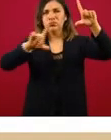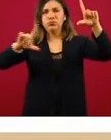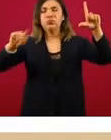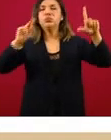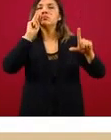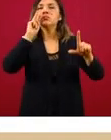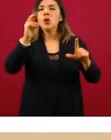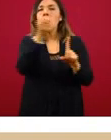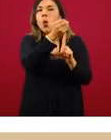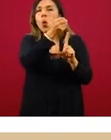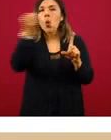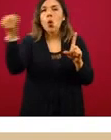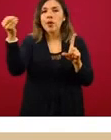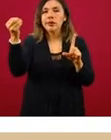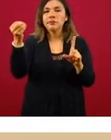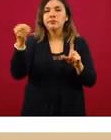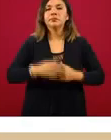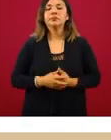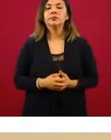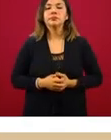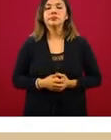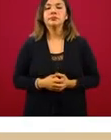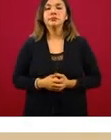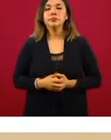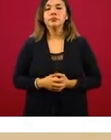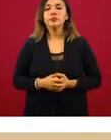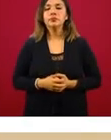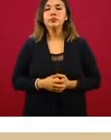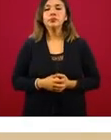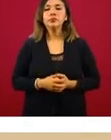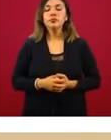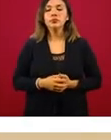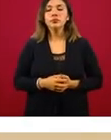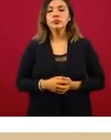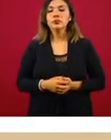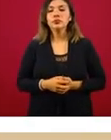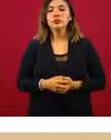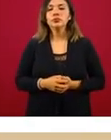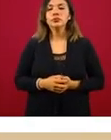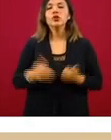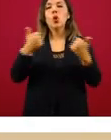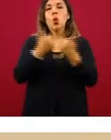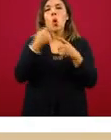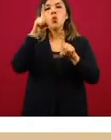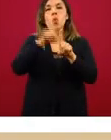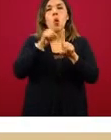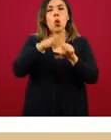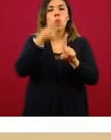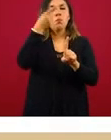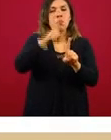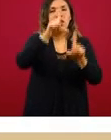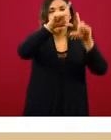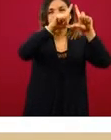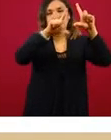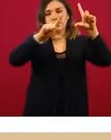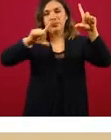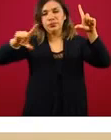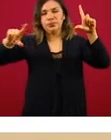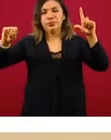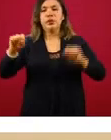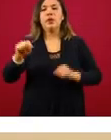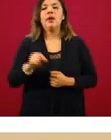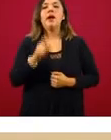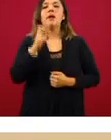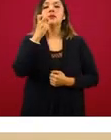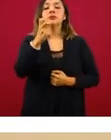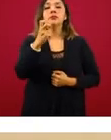pone precisamente en orden ascendente y que les asigna el color correspondiente, que sería exactamente la siguiente